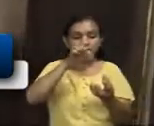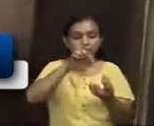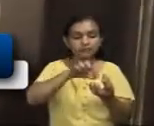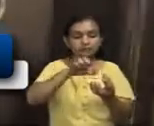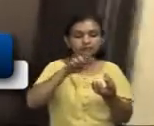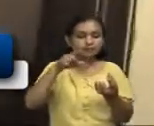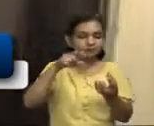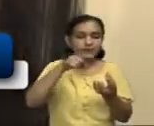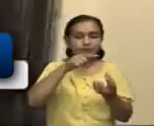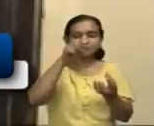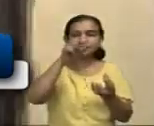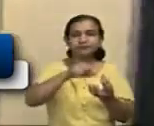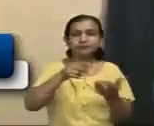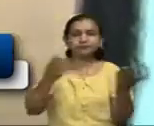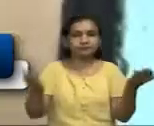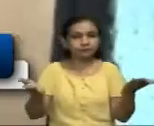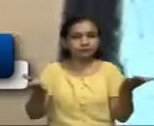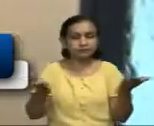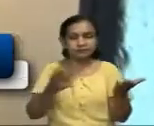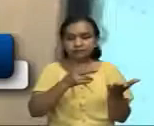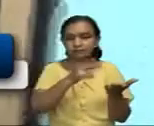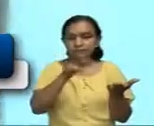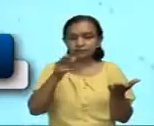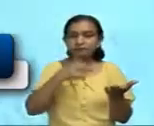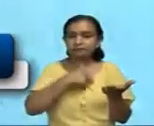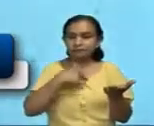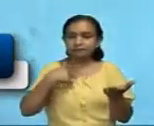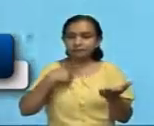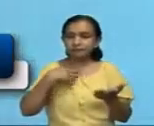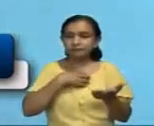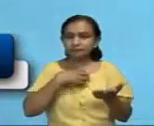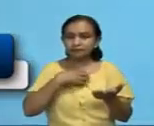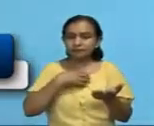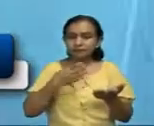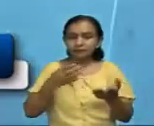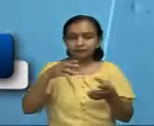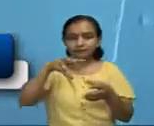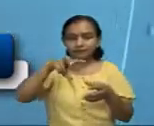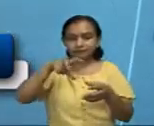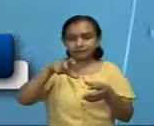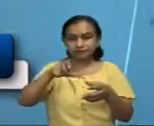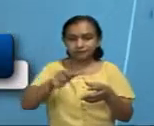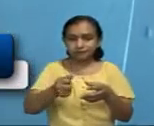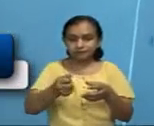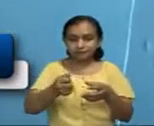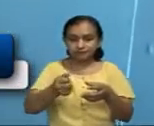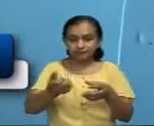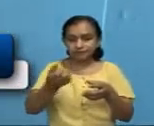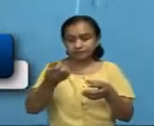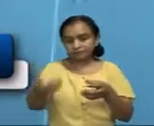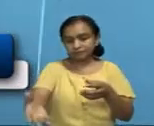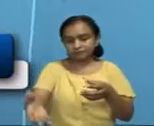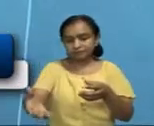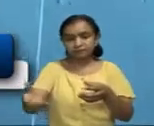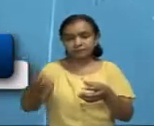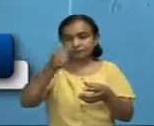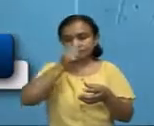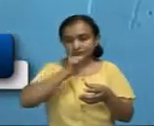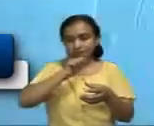un potencial criadero, que nosotros mismos lo estamos produciendo. A veces hasta en la naranja, cuando la exprimimos, es un criadero.